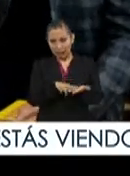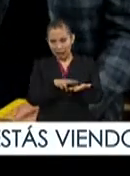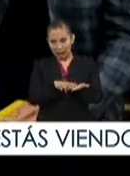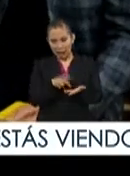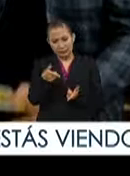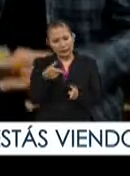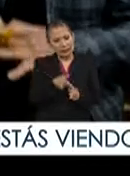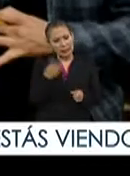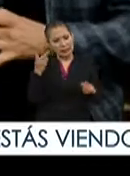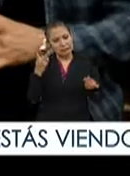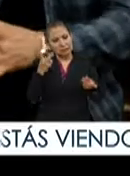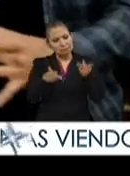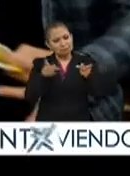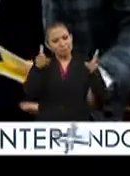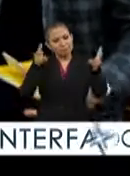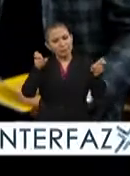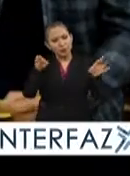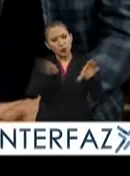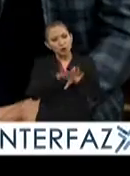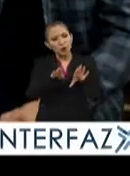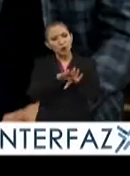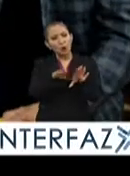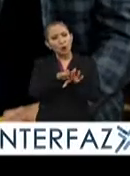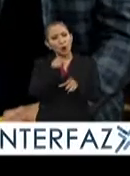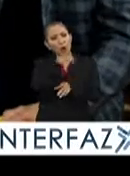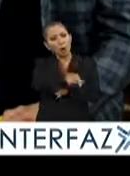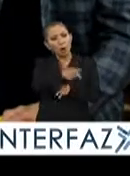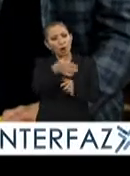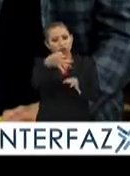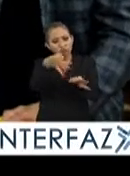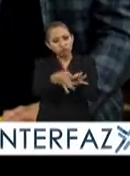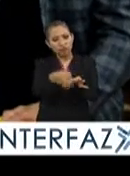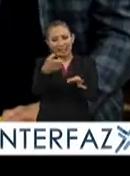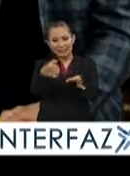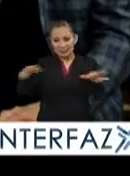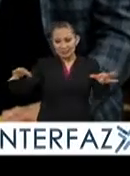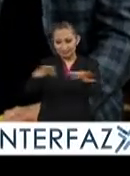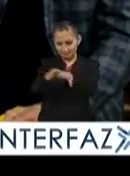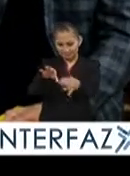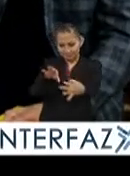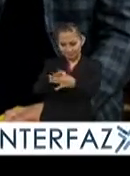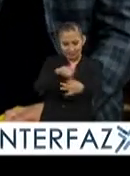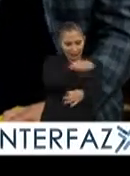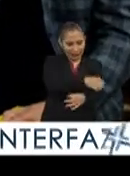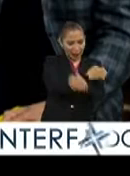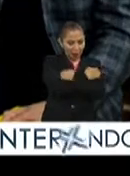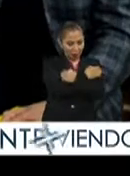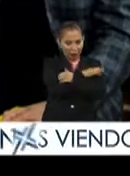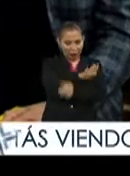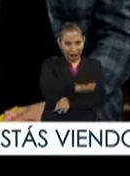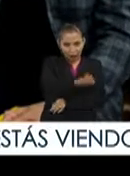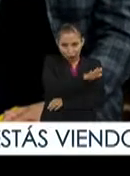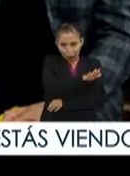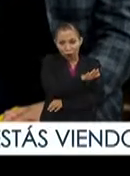pena seguir platicando de cómo se concretan estas alianzas entre la